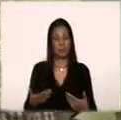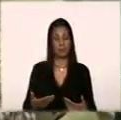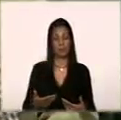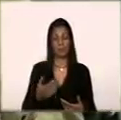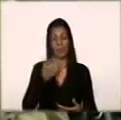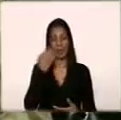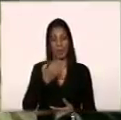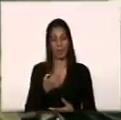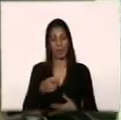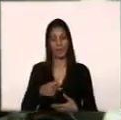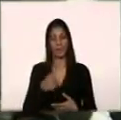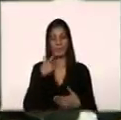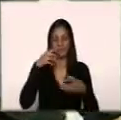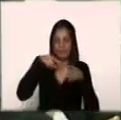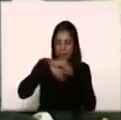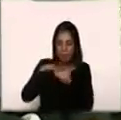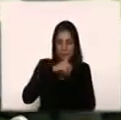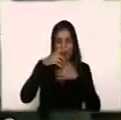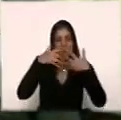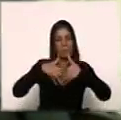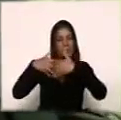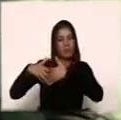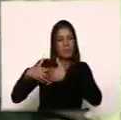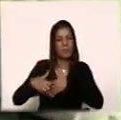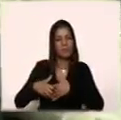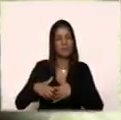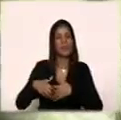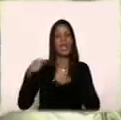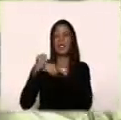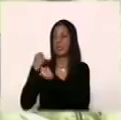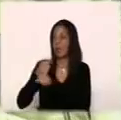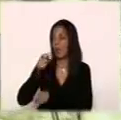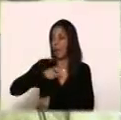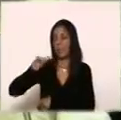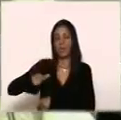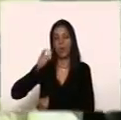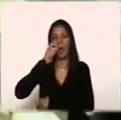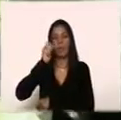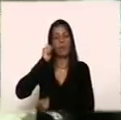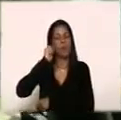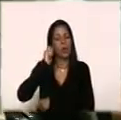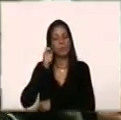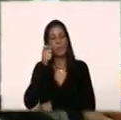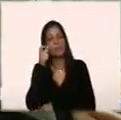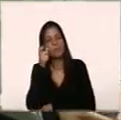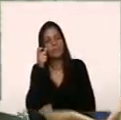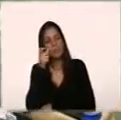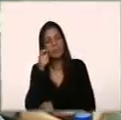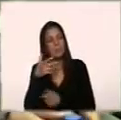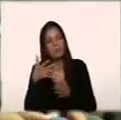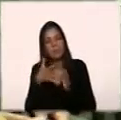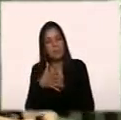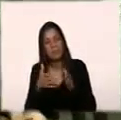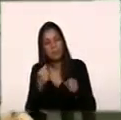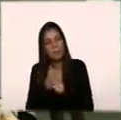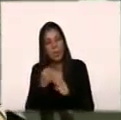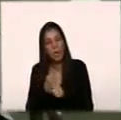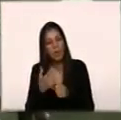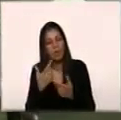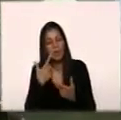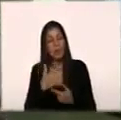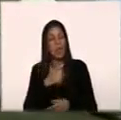que ocurre en las fábricas. ¿Y quién mejor que el trabajador o la trabajadora para estar pendiente de que no haya